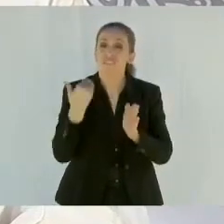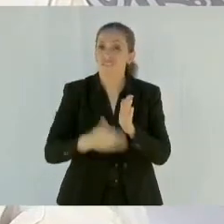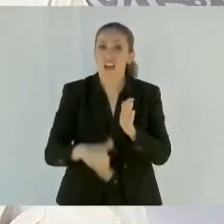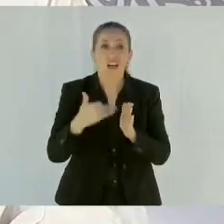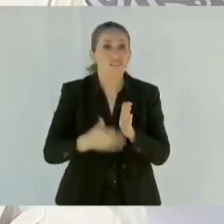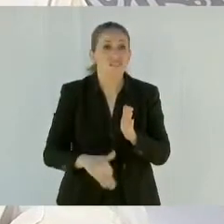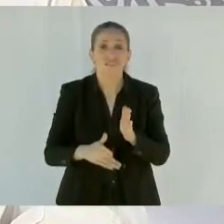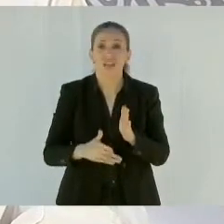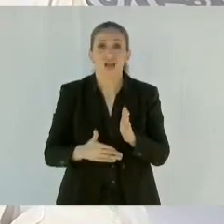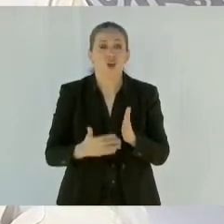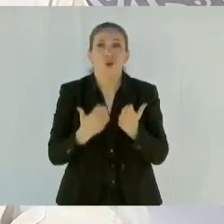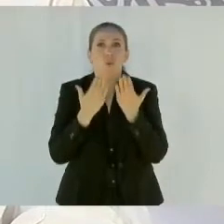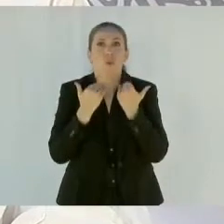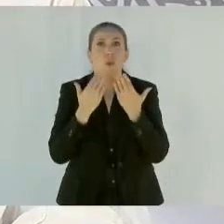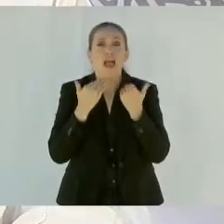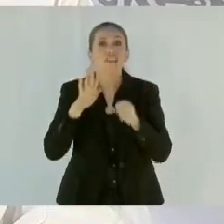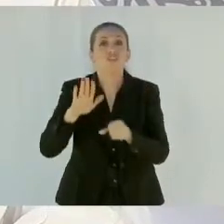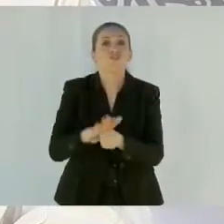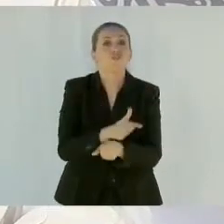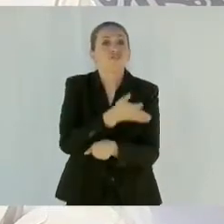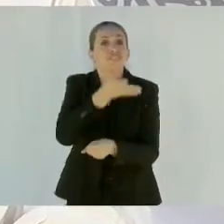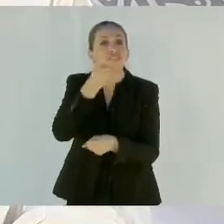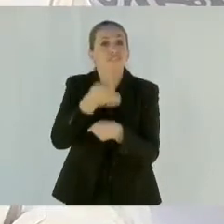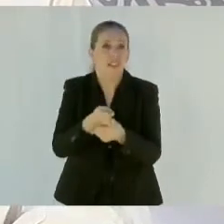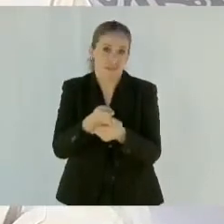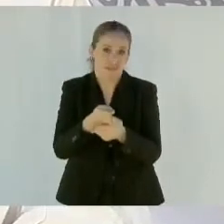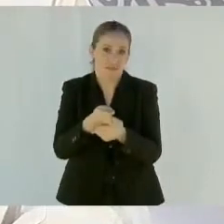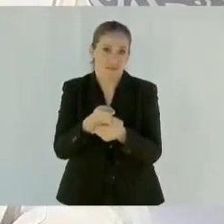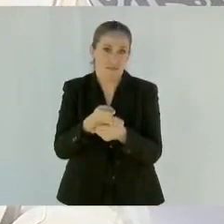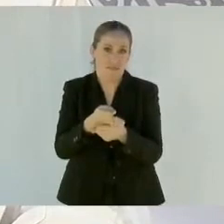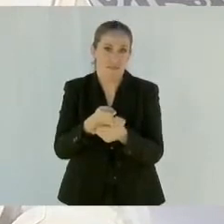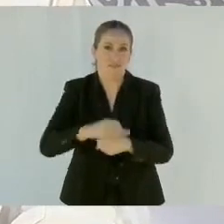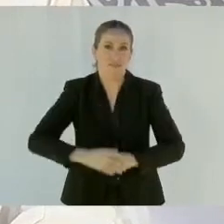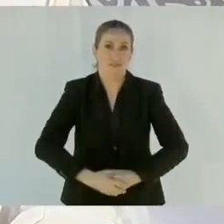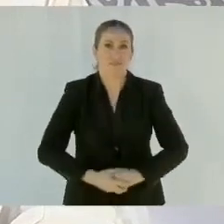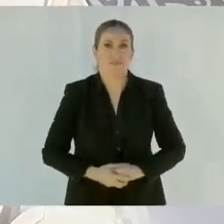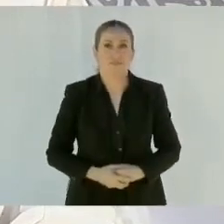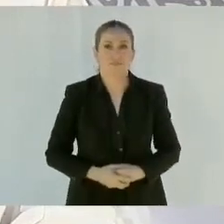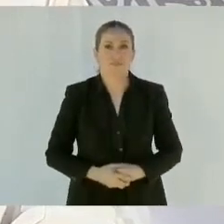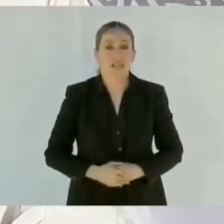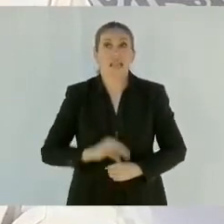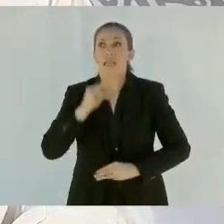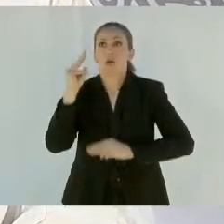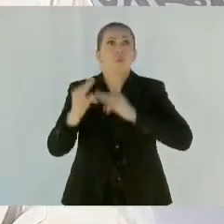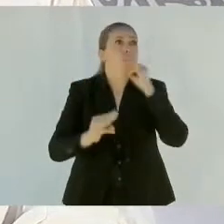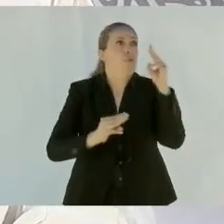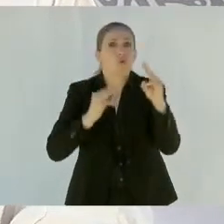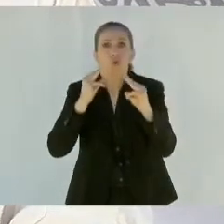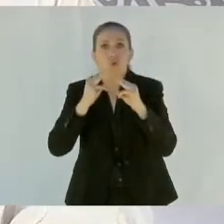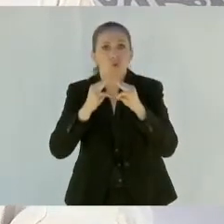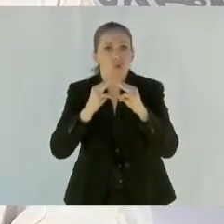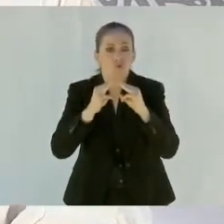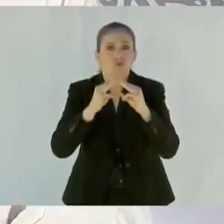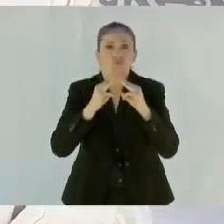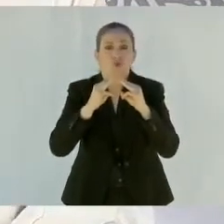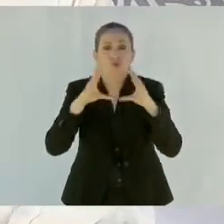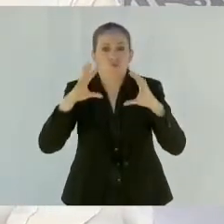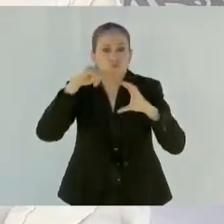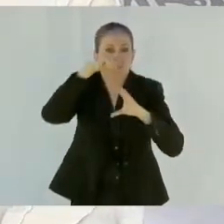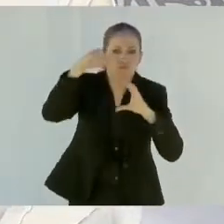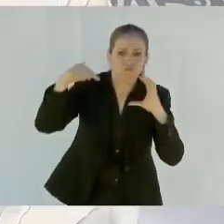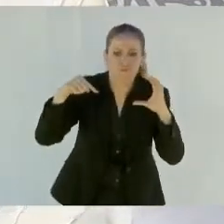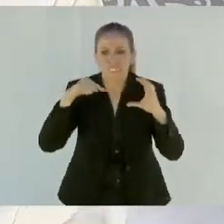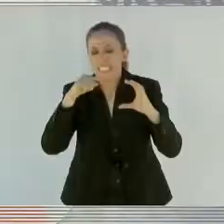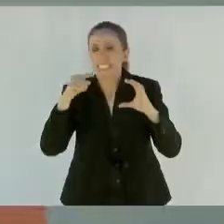lo necesario, lo suficiente en el mundo, porque se trata de